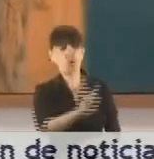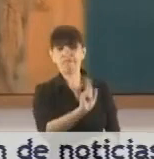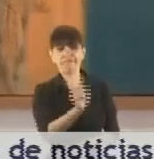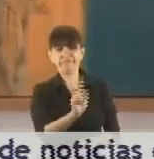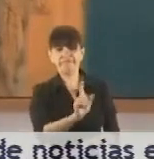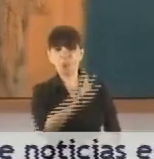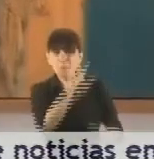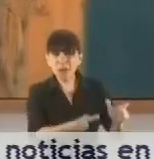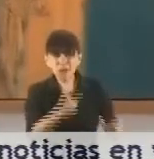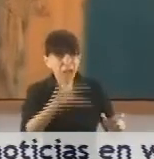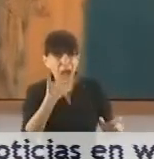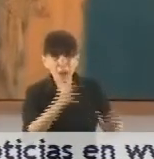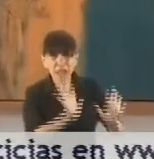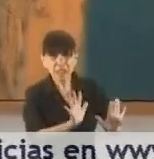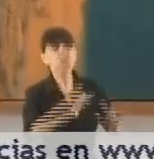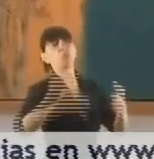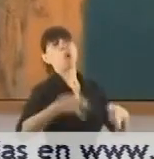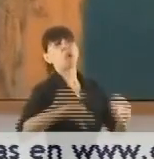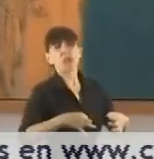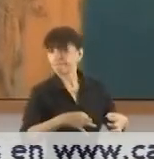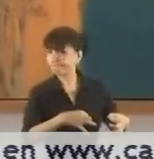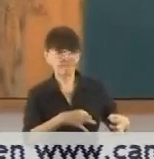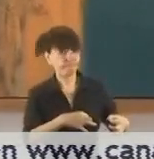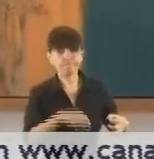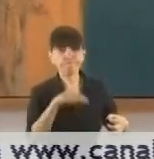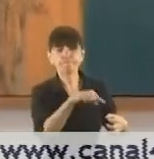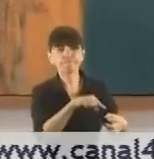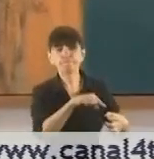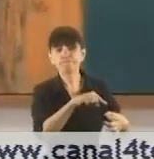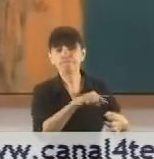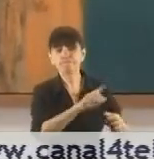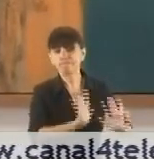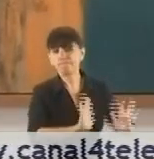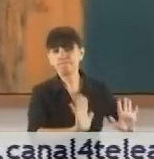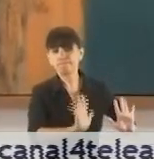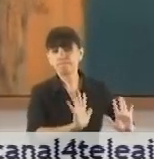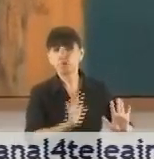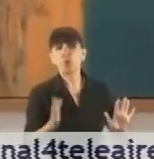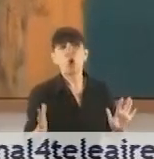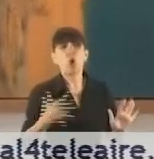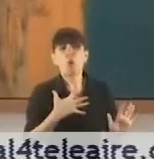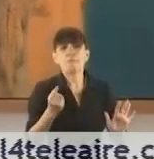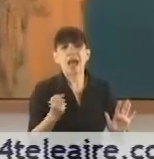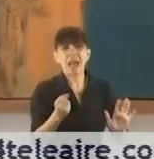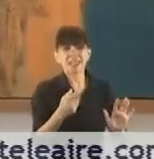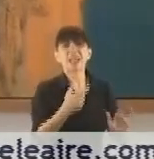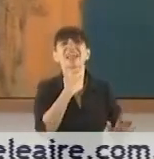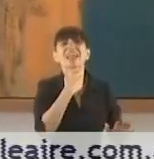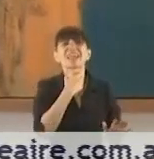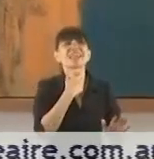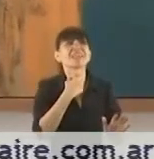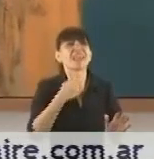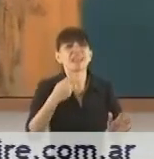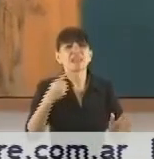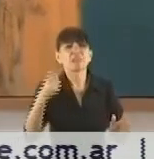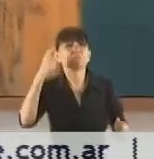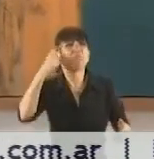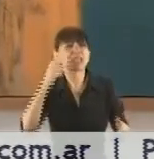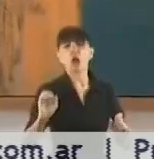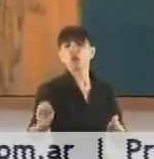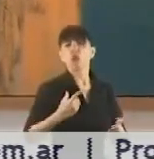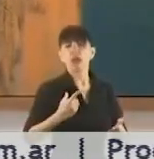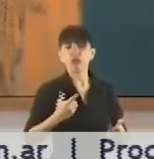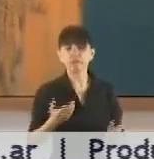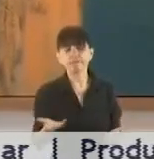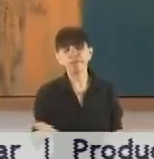seguir sintiéndose dueños de su patria. Me hubiera gustado mucho poder estar